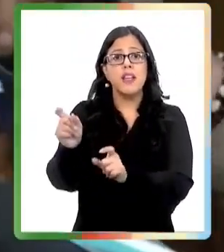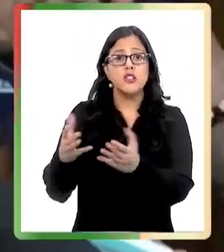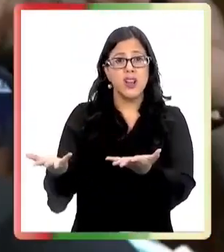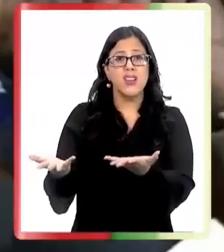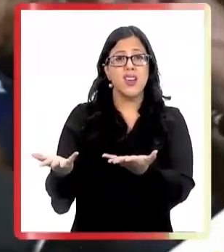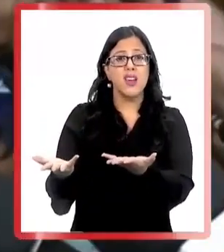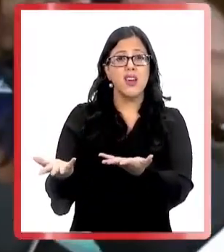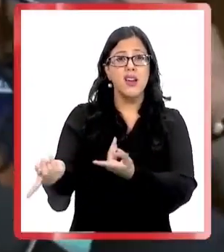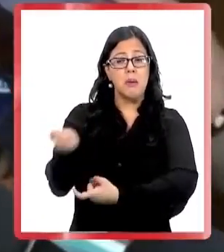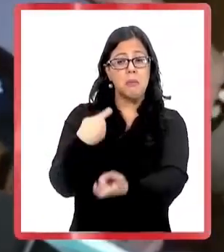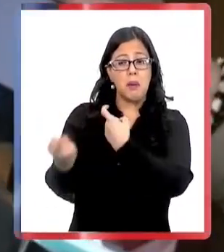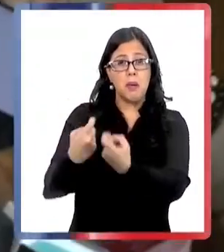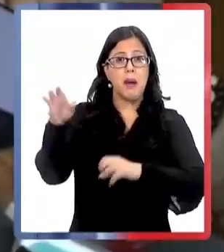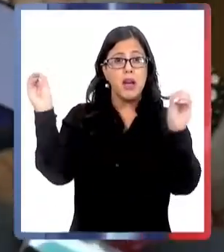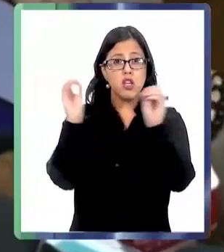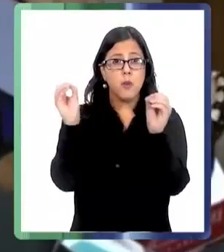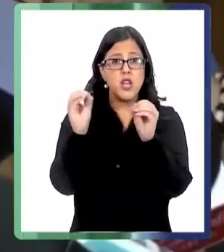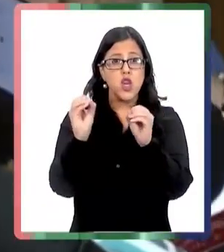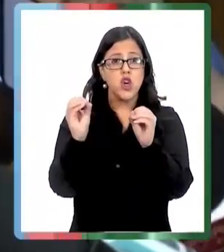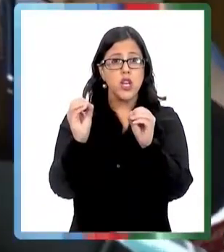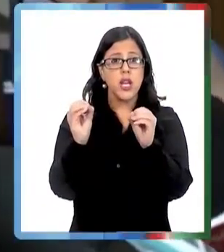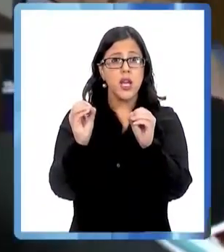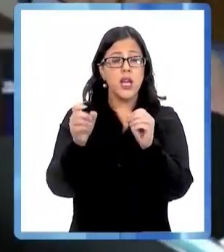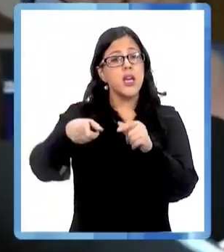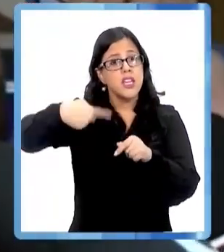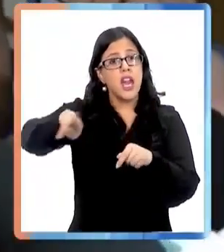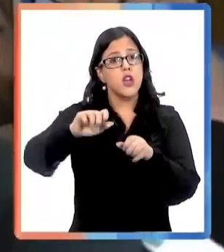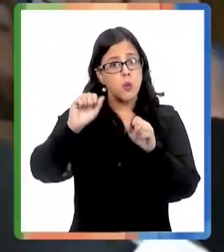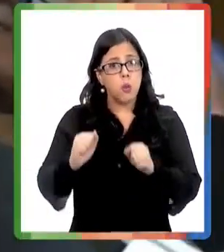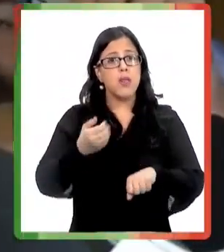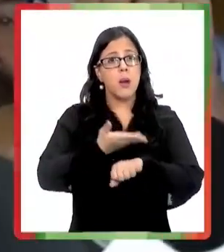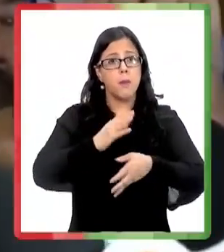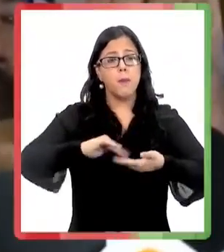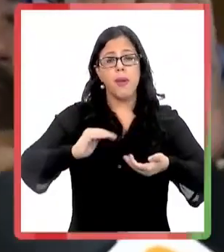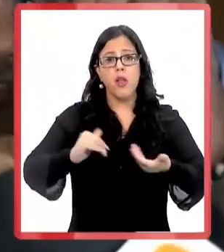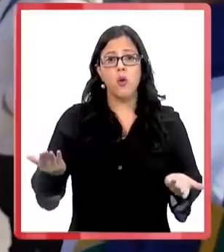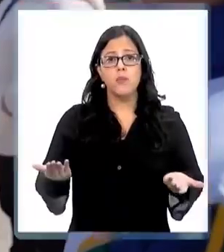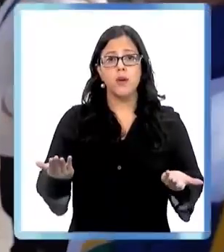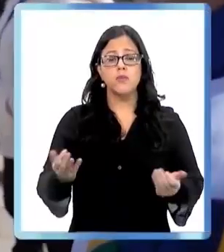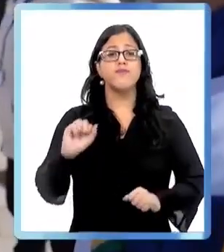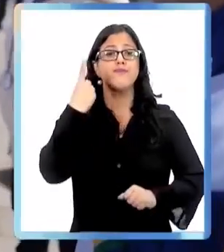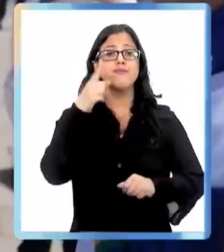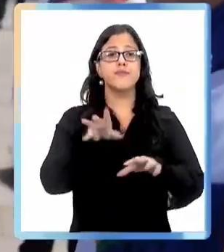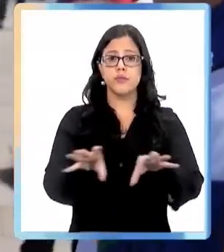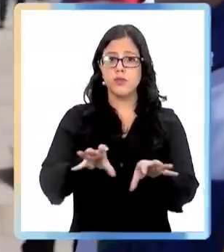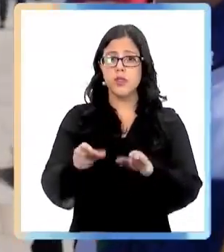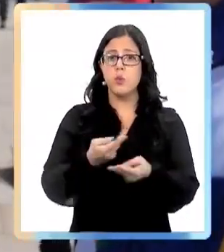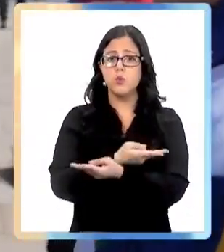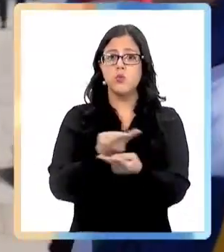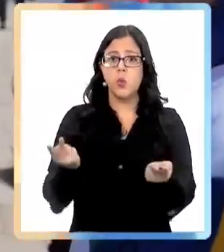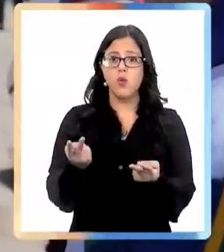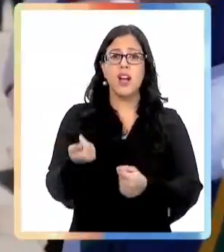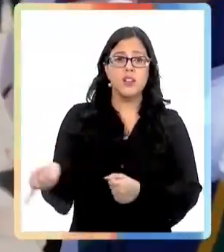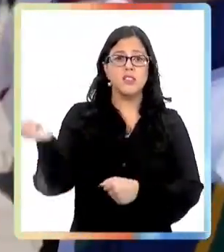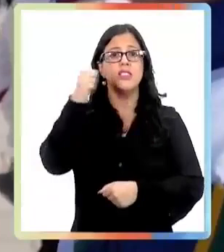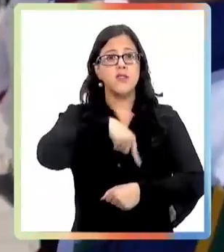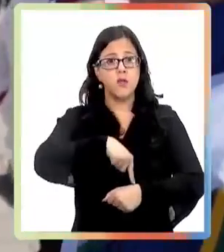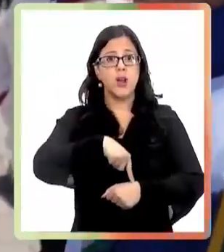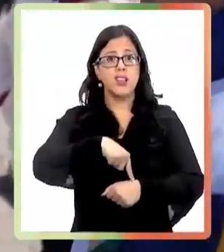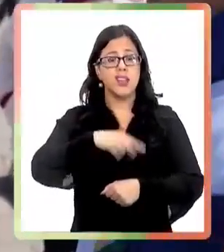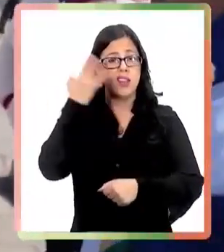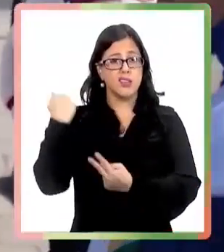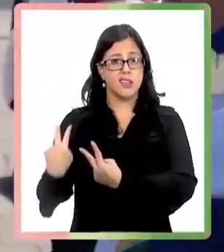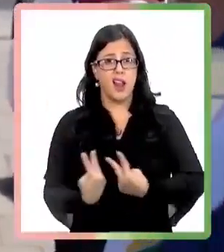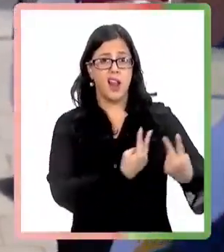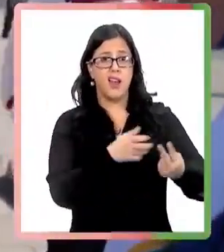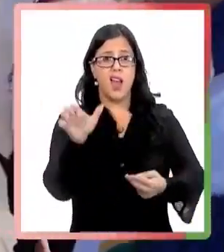personas que virtieron irresponsablemente esas opiniones se retracten. Un honor. Y en la primera actividad pública